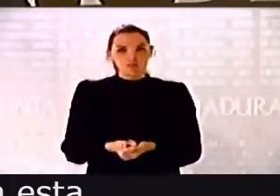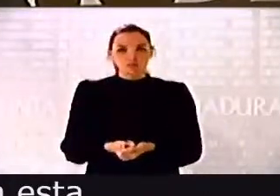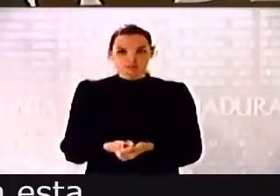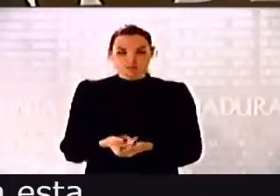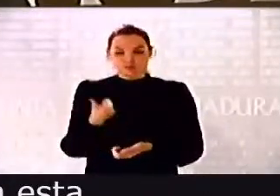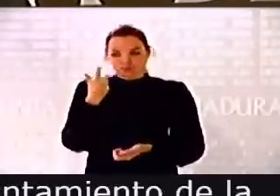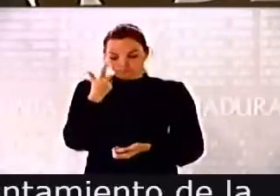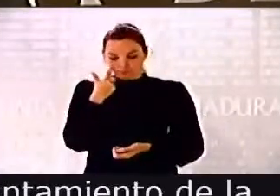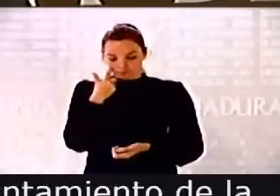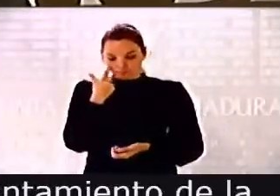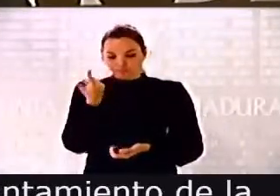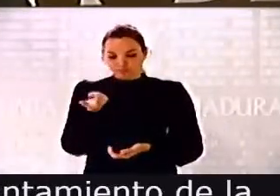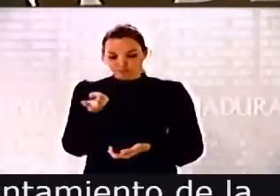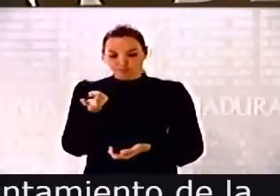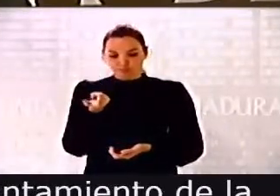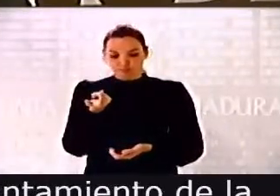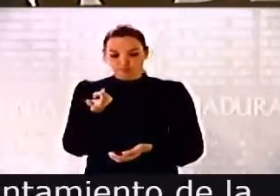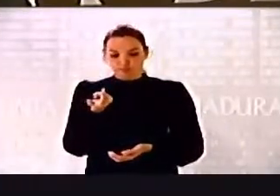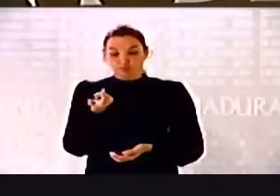Miren,